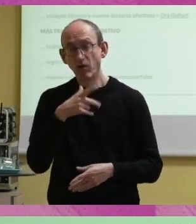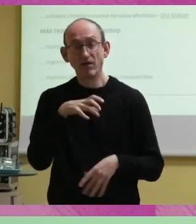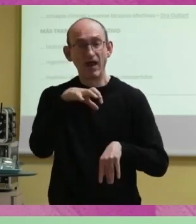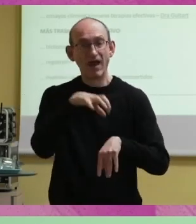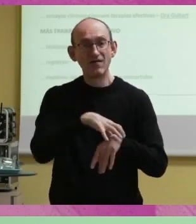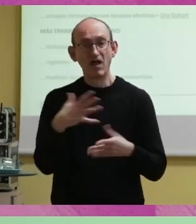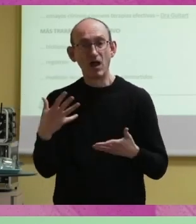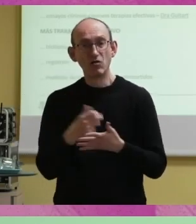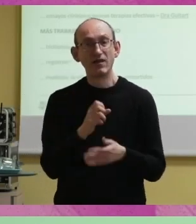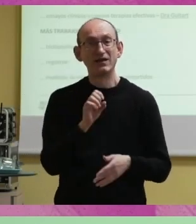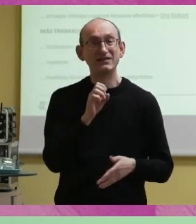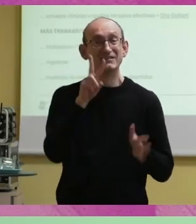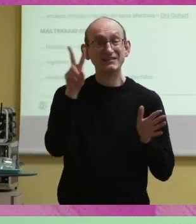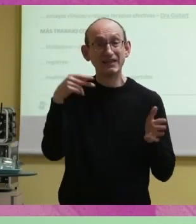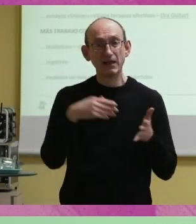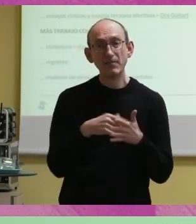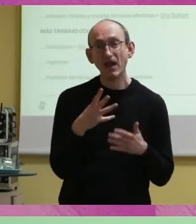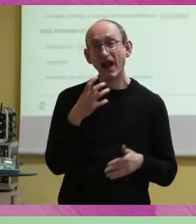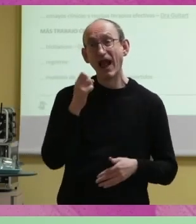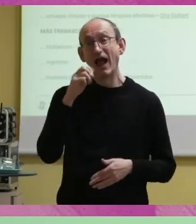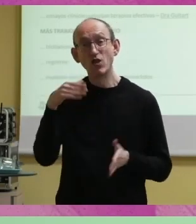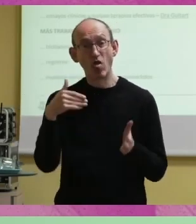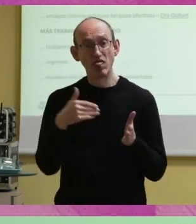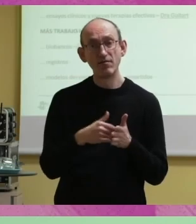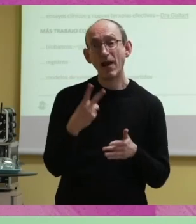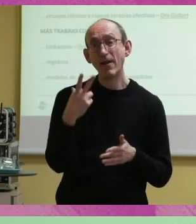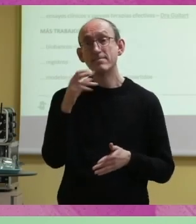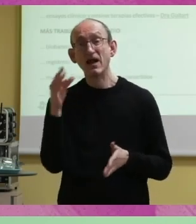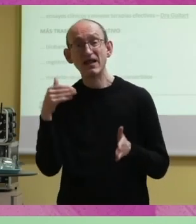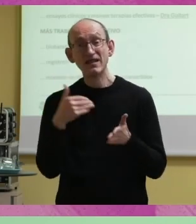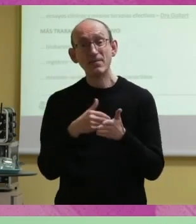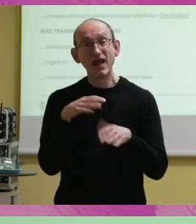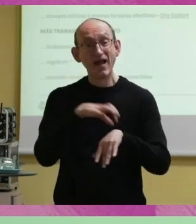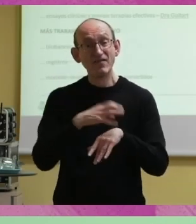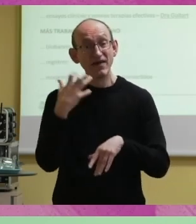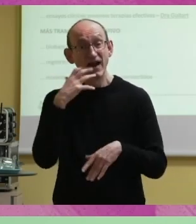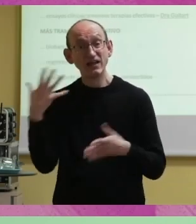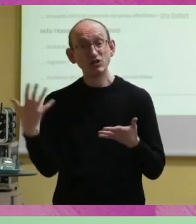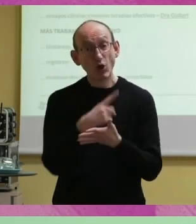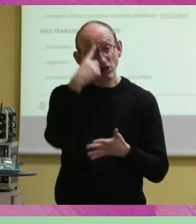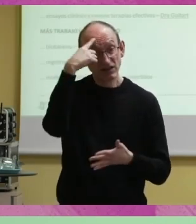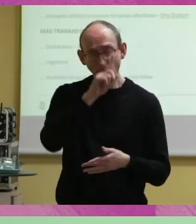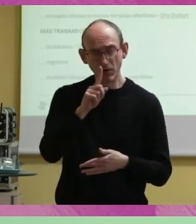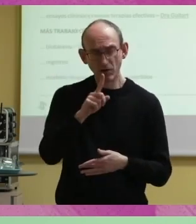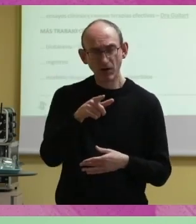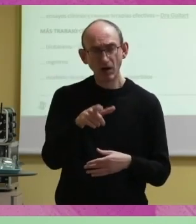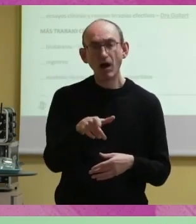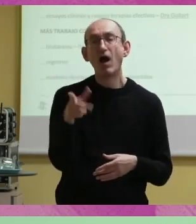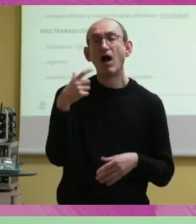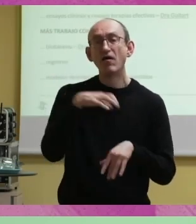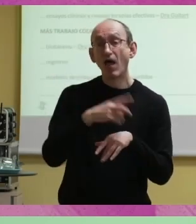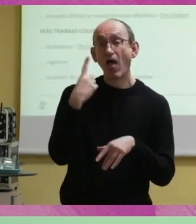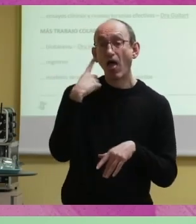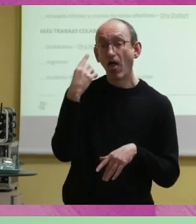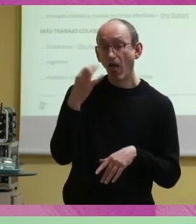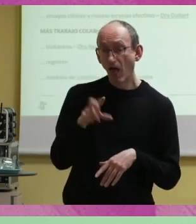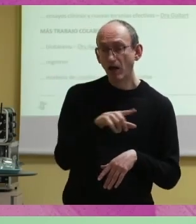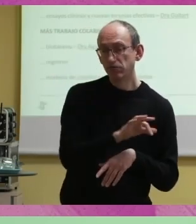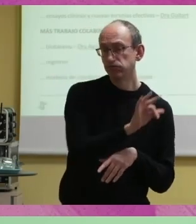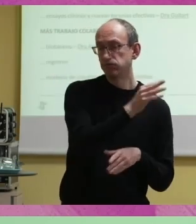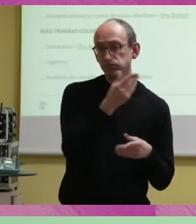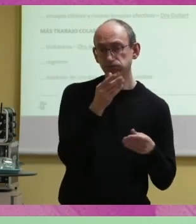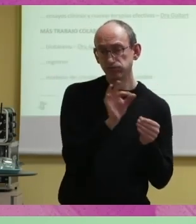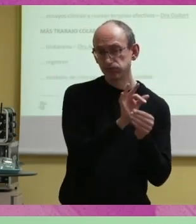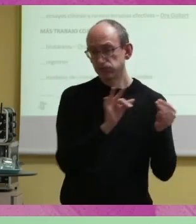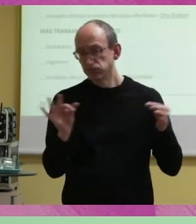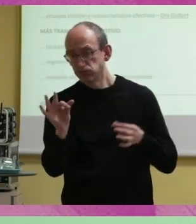las 7.000 o 14.000 o 20.000 enfermedades que yo creo que hay raras, sino que los deriven a estos cauces para que puedan llegar a su